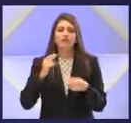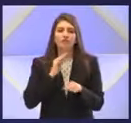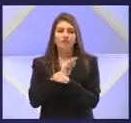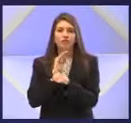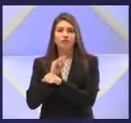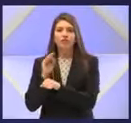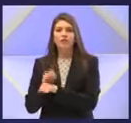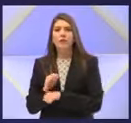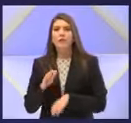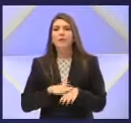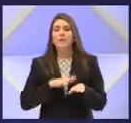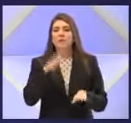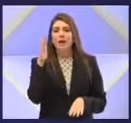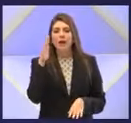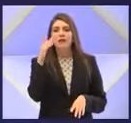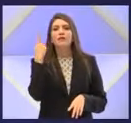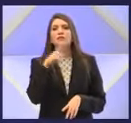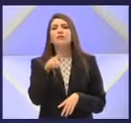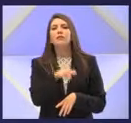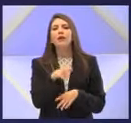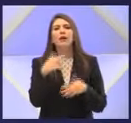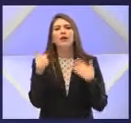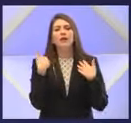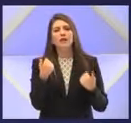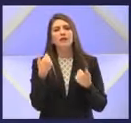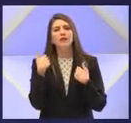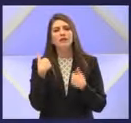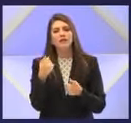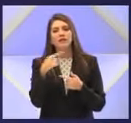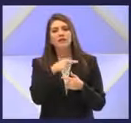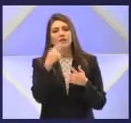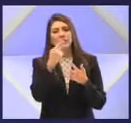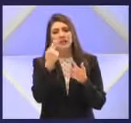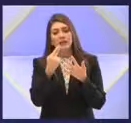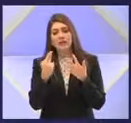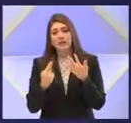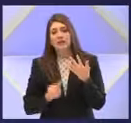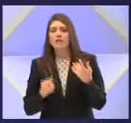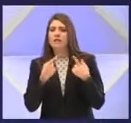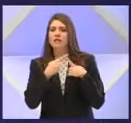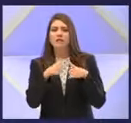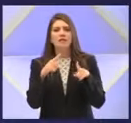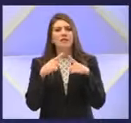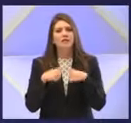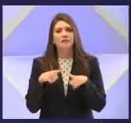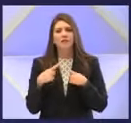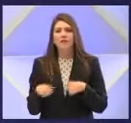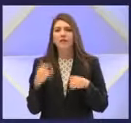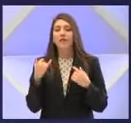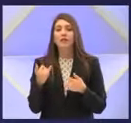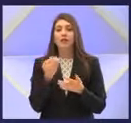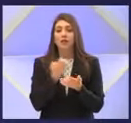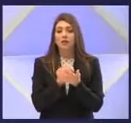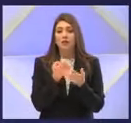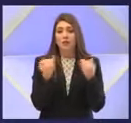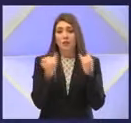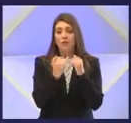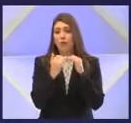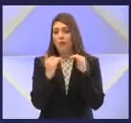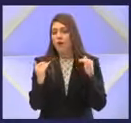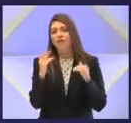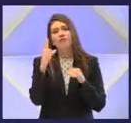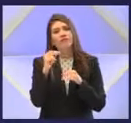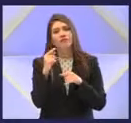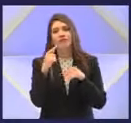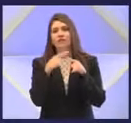comprender distintas necesidades y modelos de la economía no un